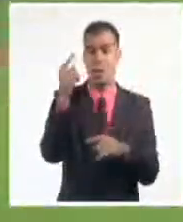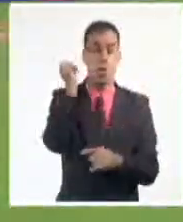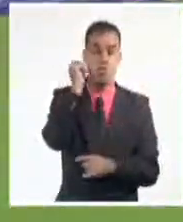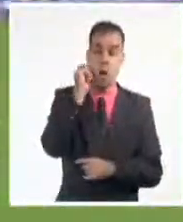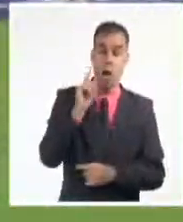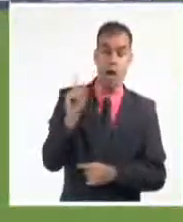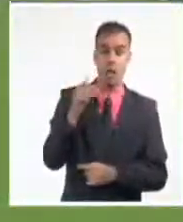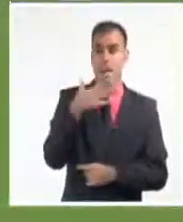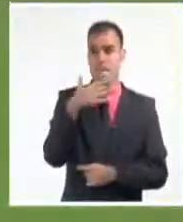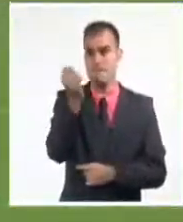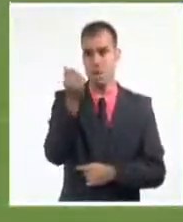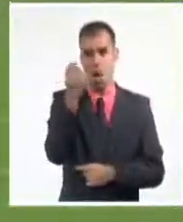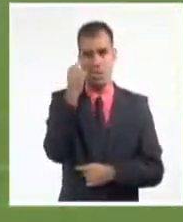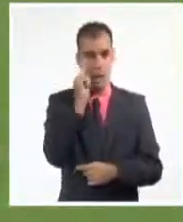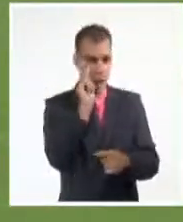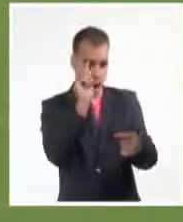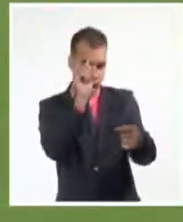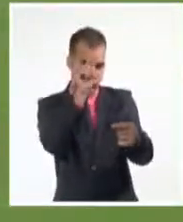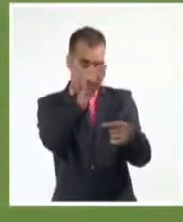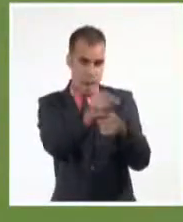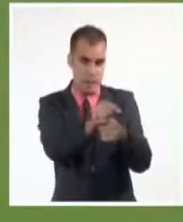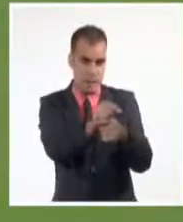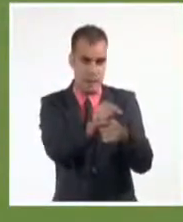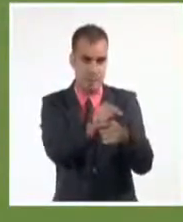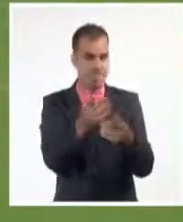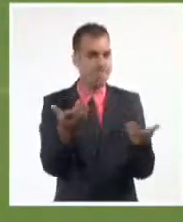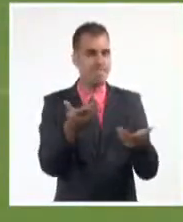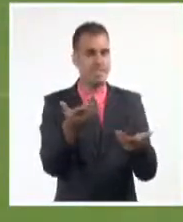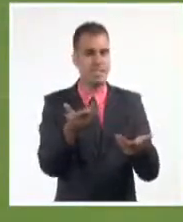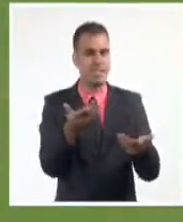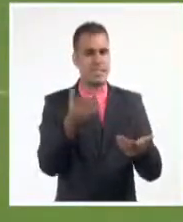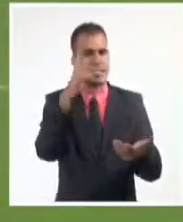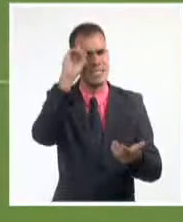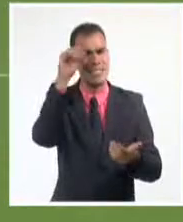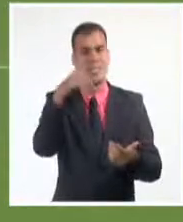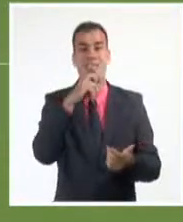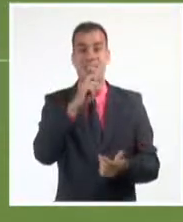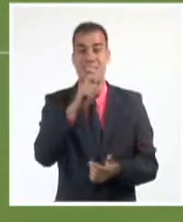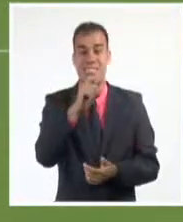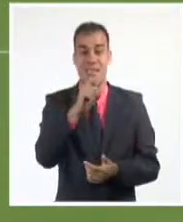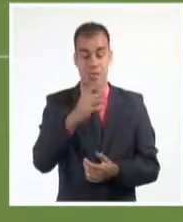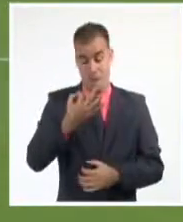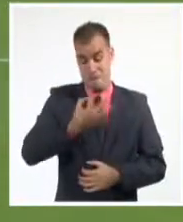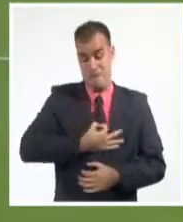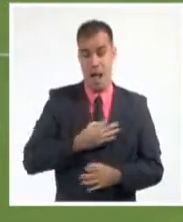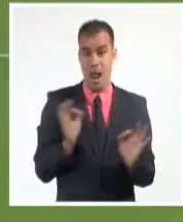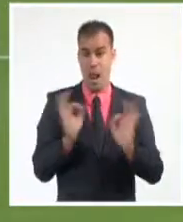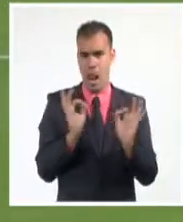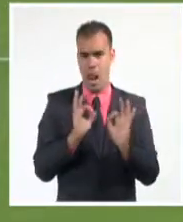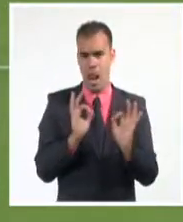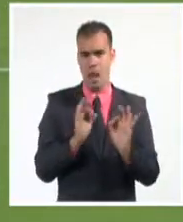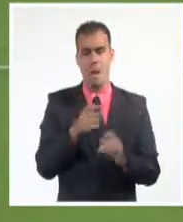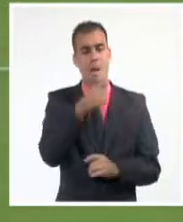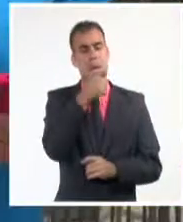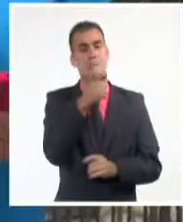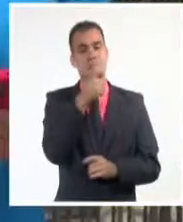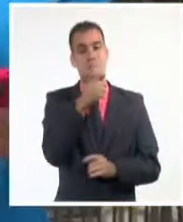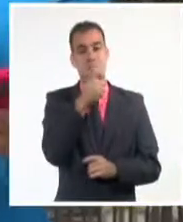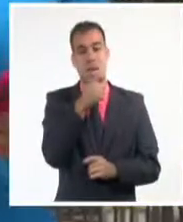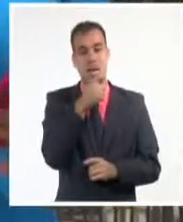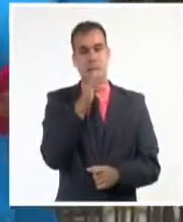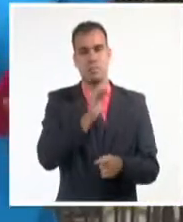mejoró en casi un metro su marca personal y quien ante la vergüenza de no haber subido al podio esquivó a la prensa en medio de un manojo de